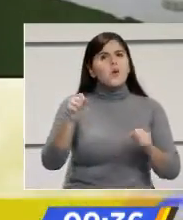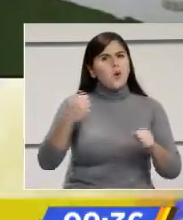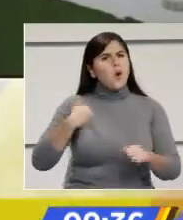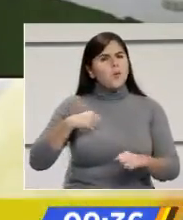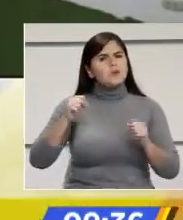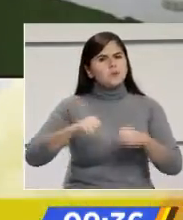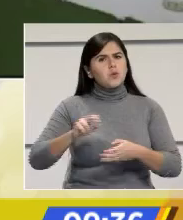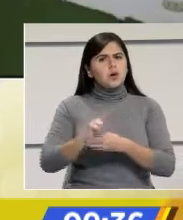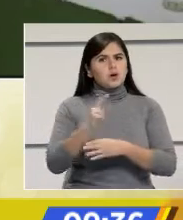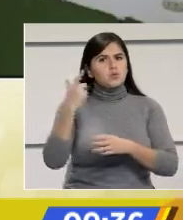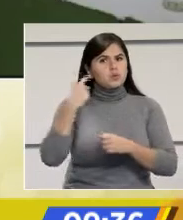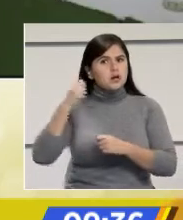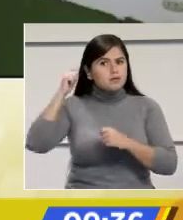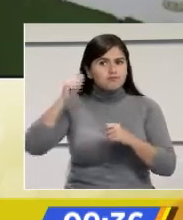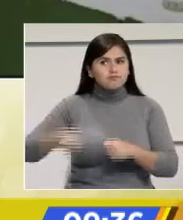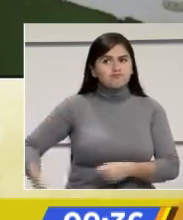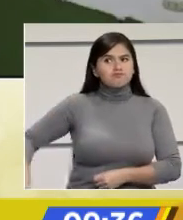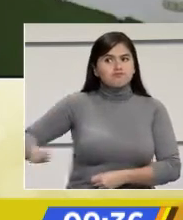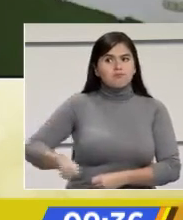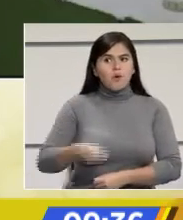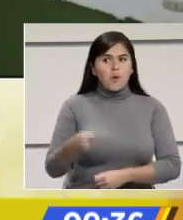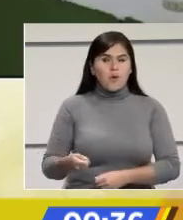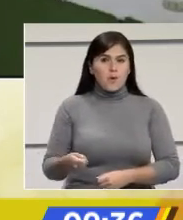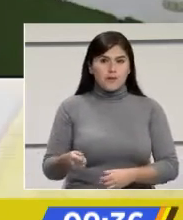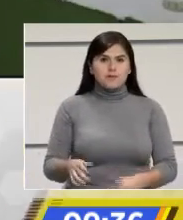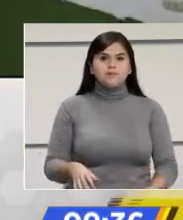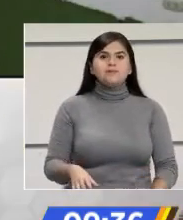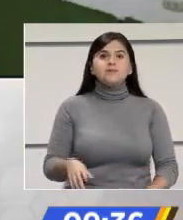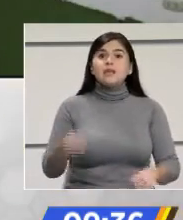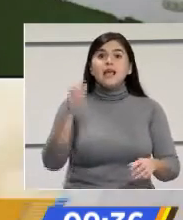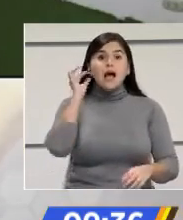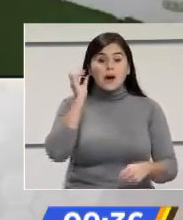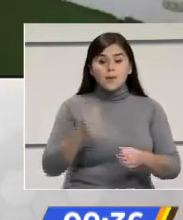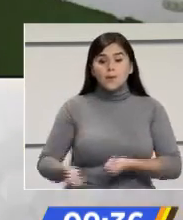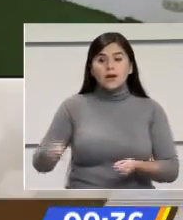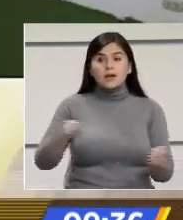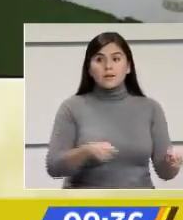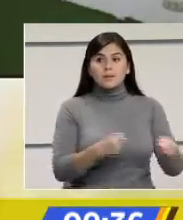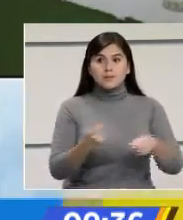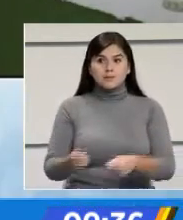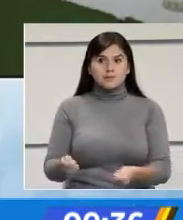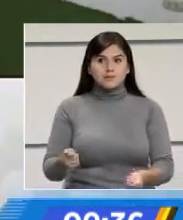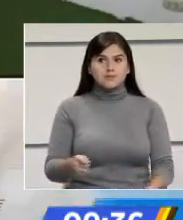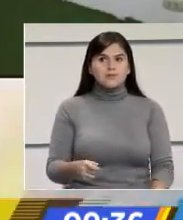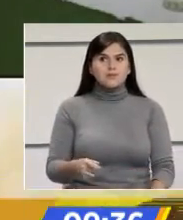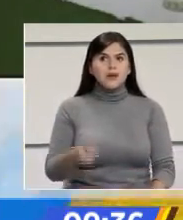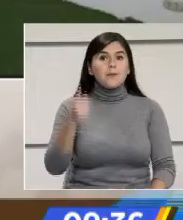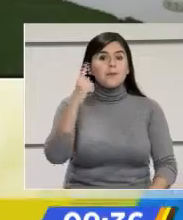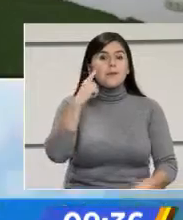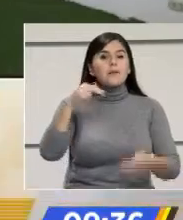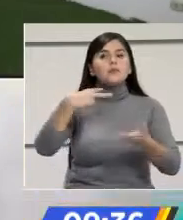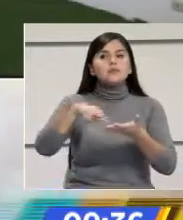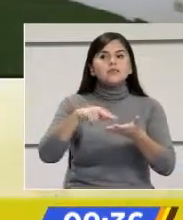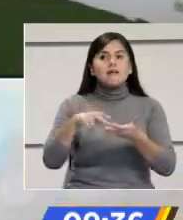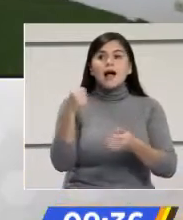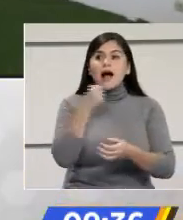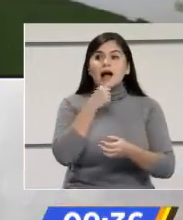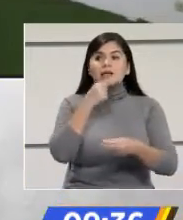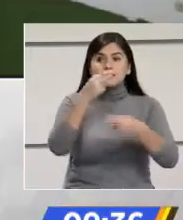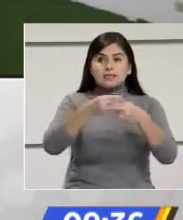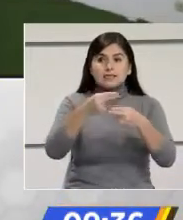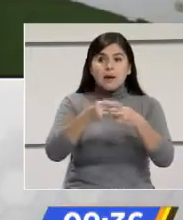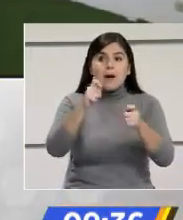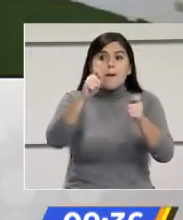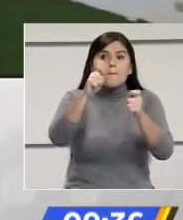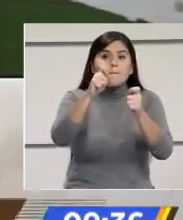un sombrero, lo que tengan, porque vamos a movernos. Vamos a seguir movimiento, pero ahora con el punto guanacasteco. Usted nos